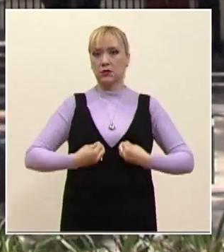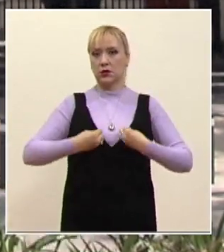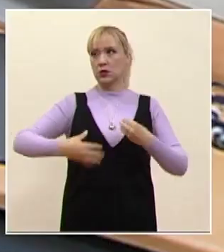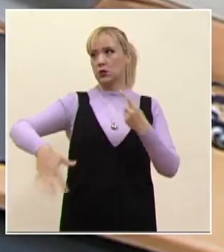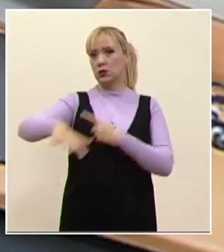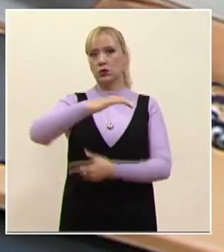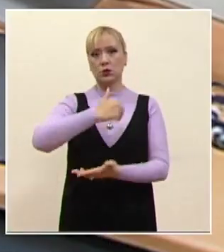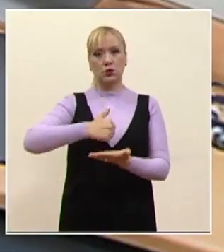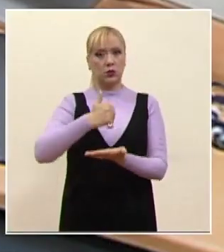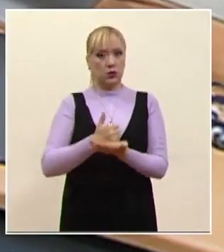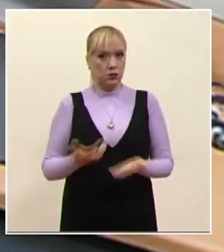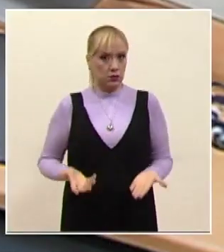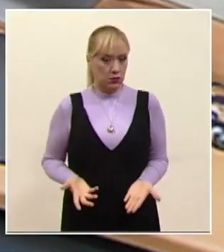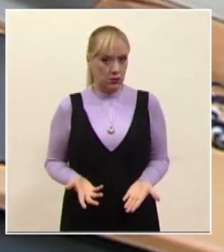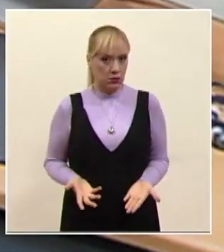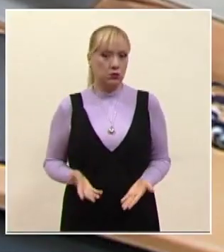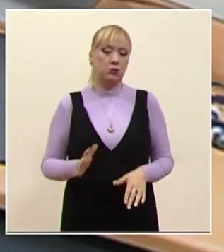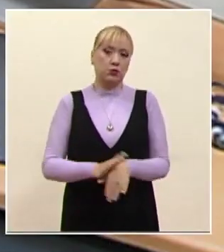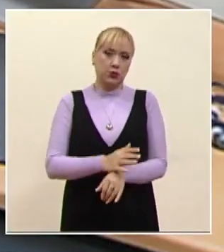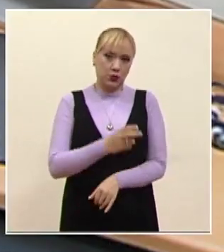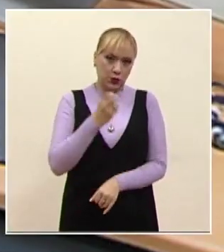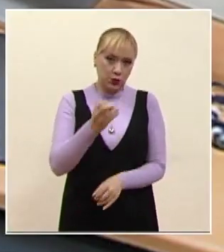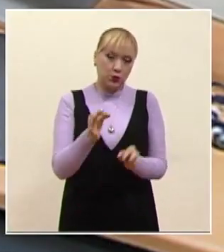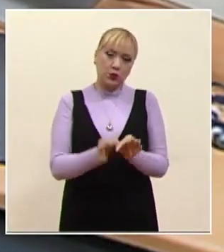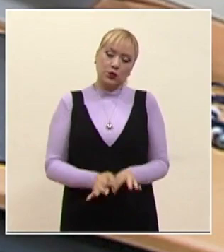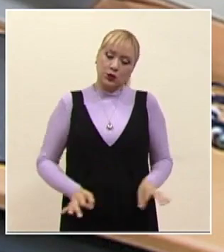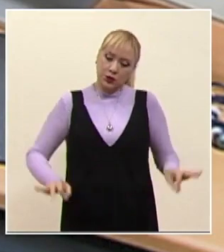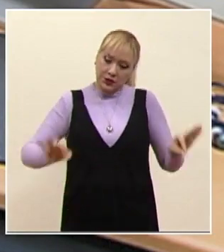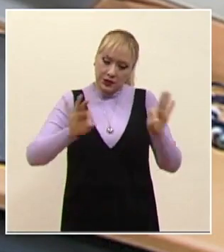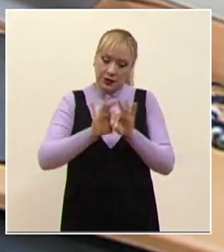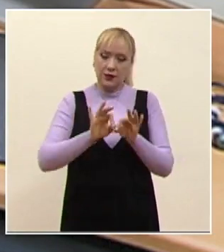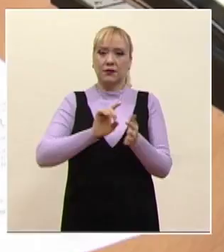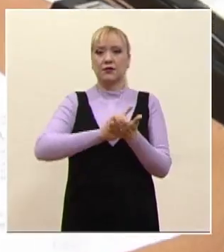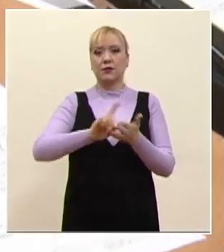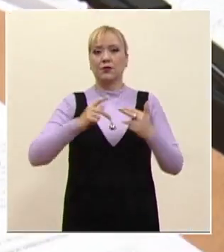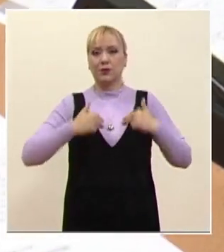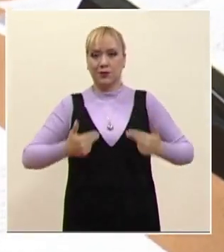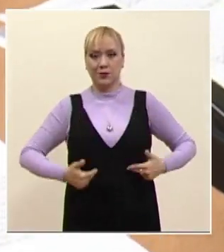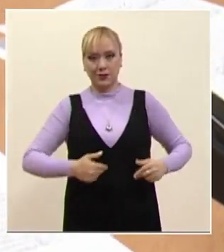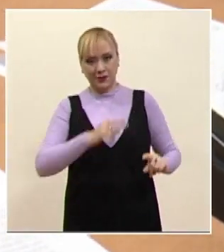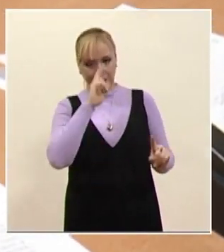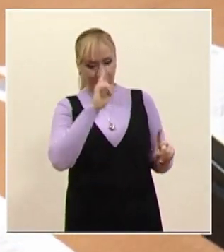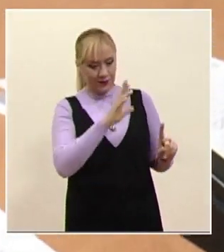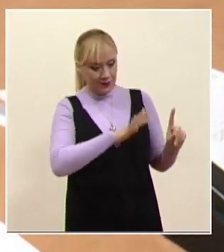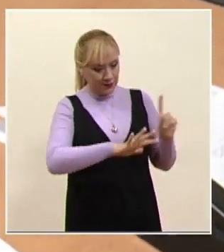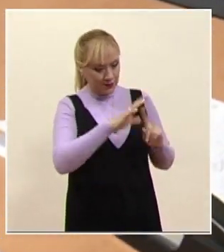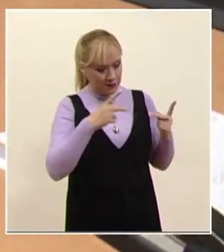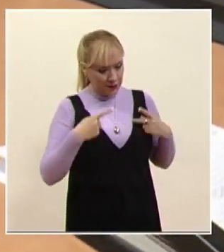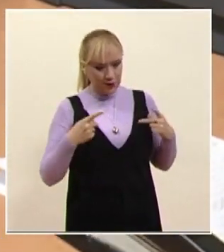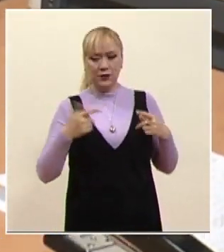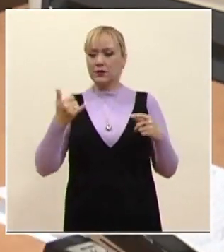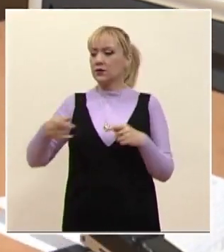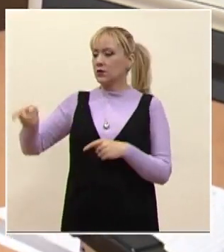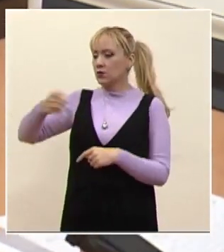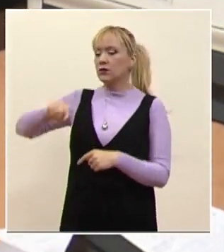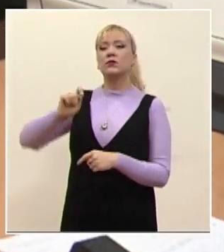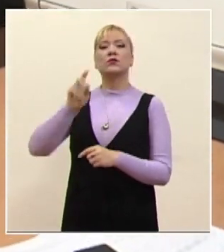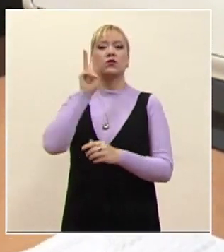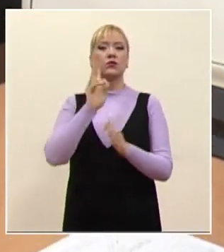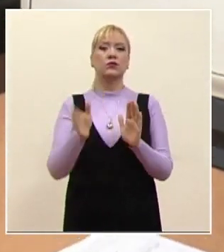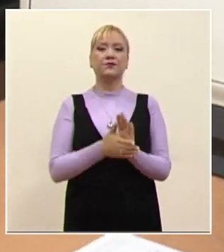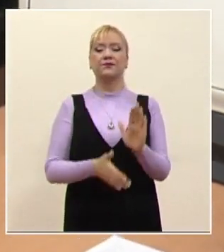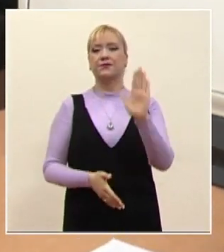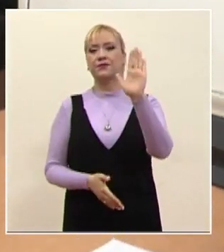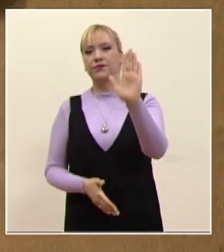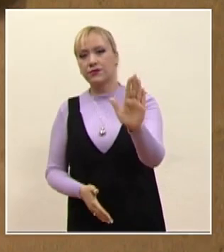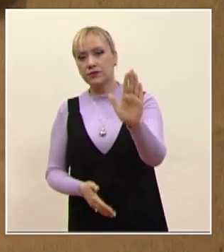constitucionales, incluyendo la satisfacción progresiva de los derechos humanos y el adecuado funcionamiento de las facultades de comprobación, que